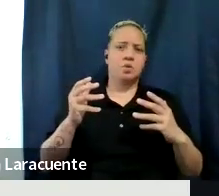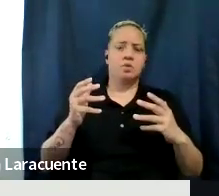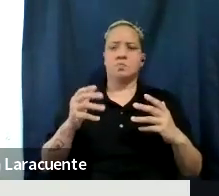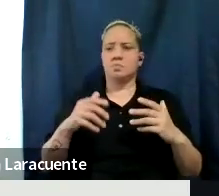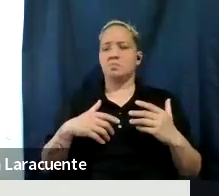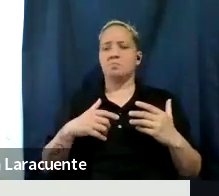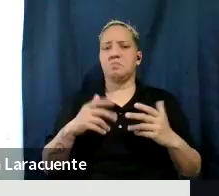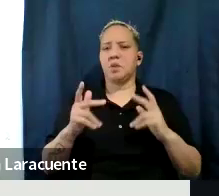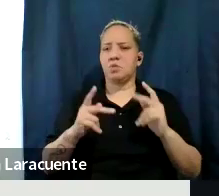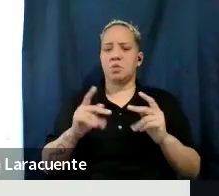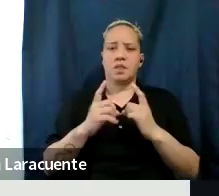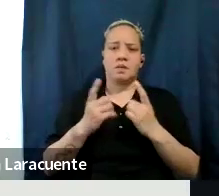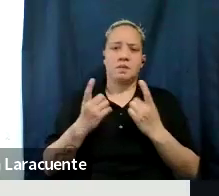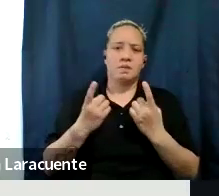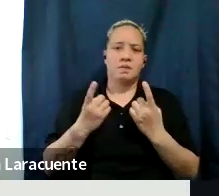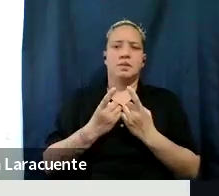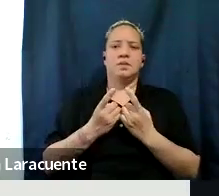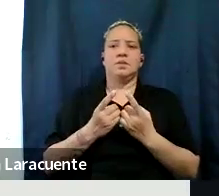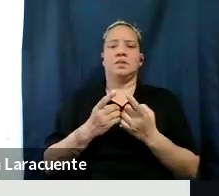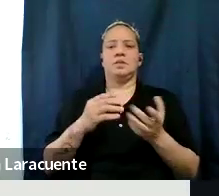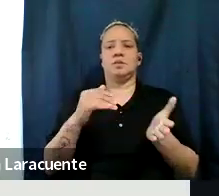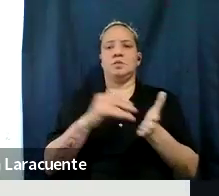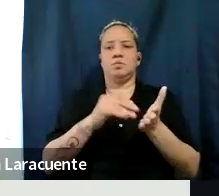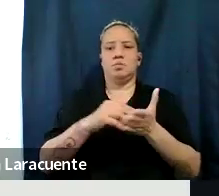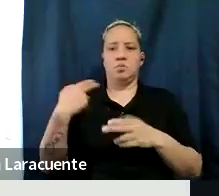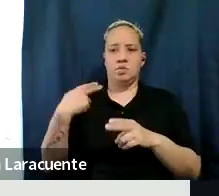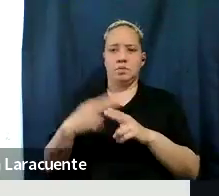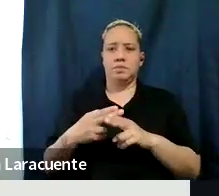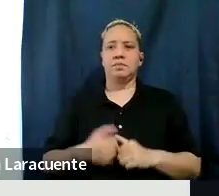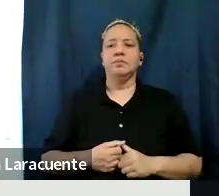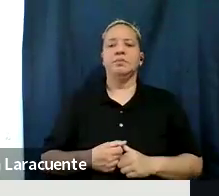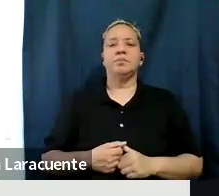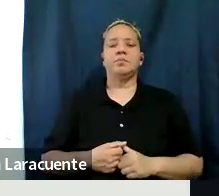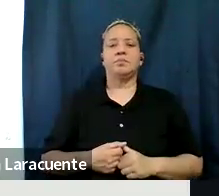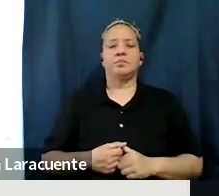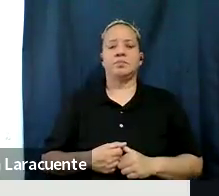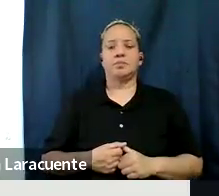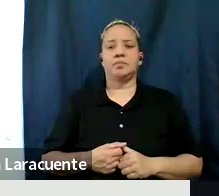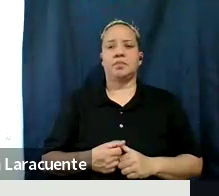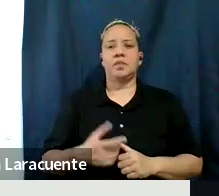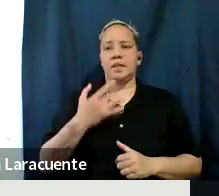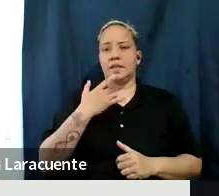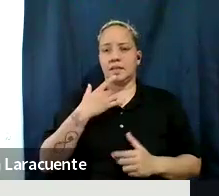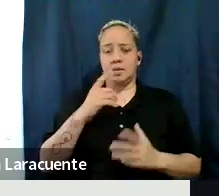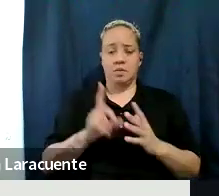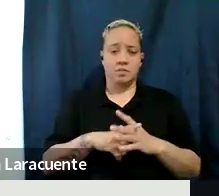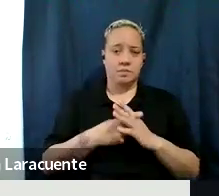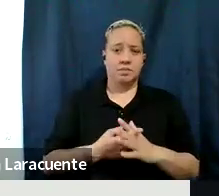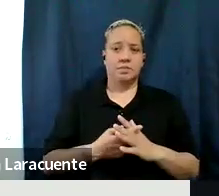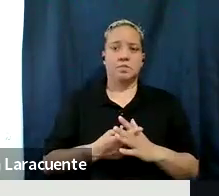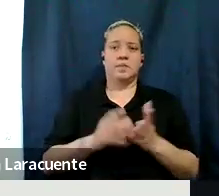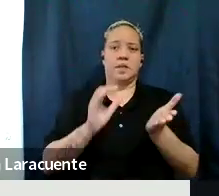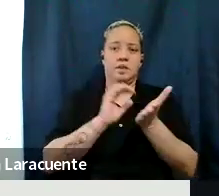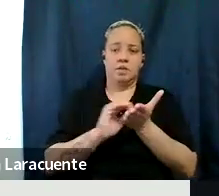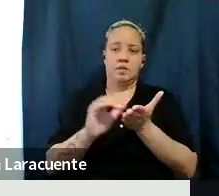profesores del Departamento de Estudios Hispánicos. Como les decía al principio, y lo que en principio fue la